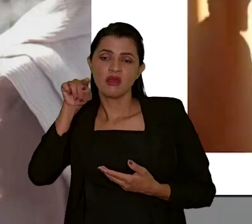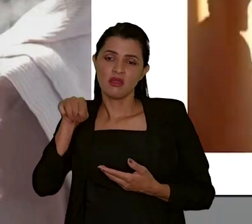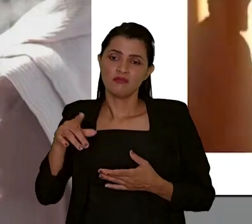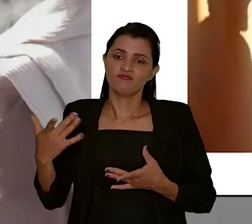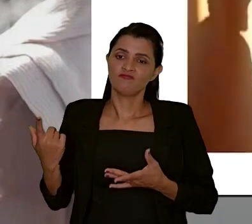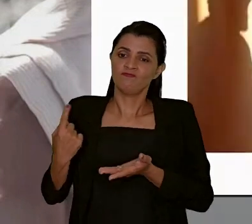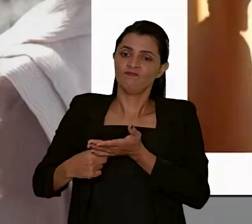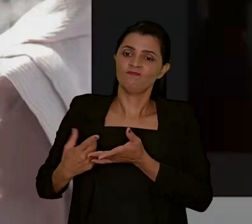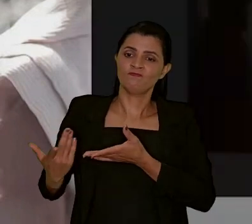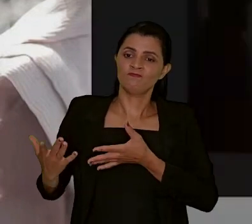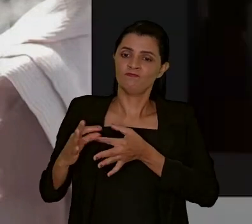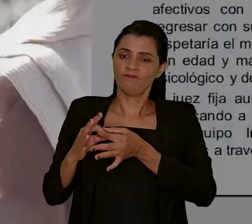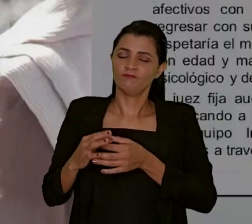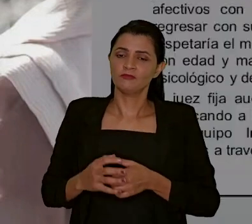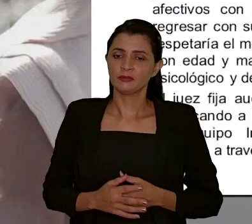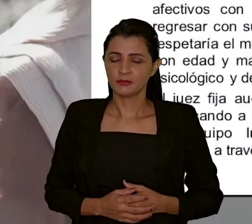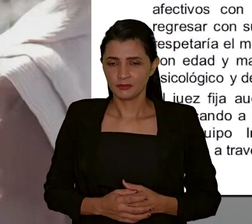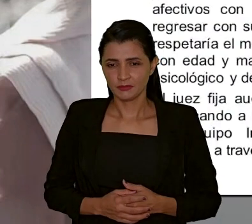toda la vida.